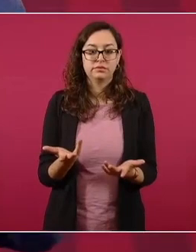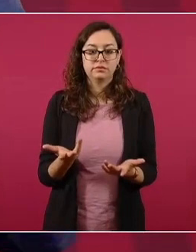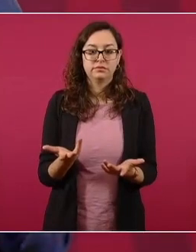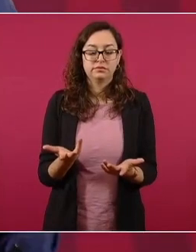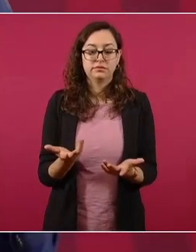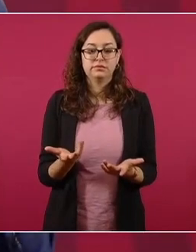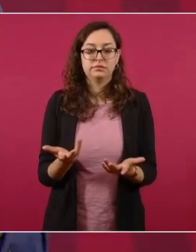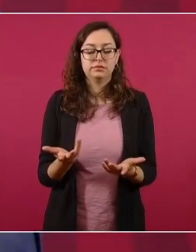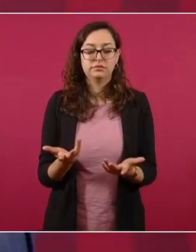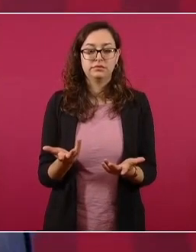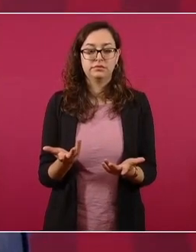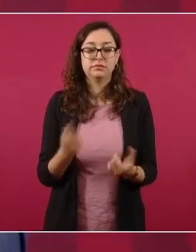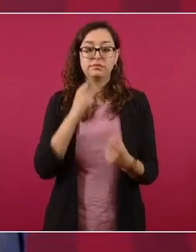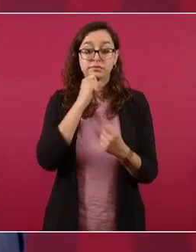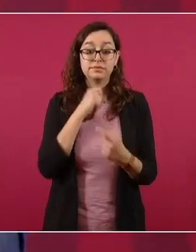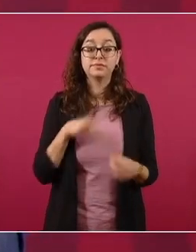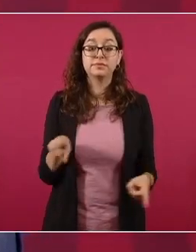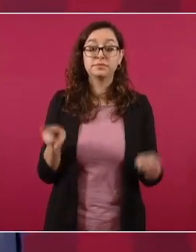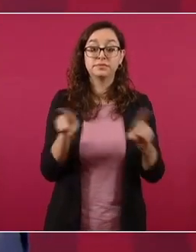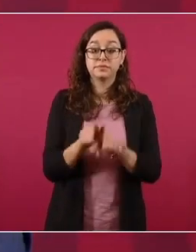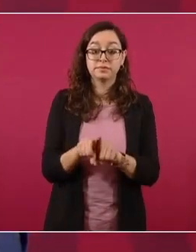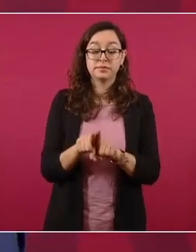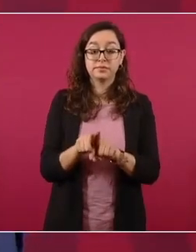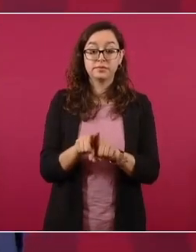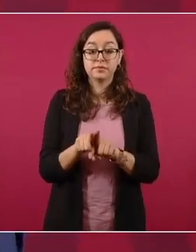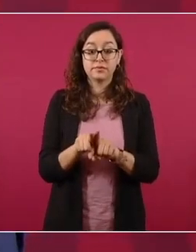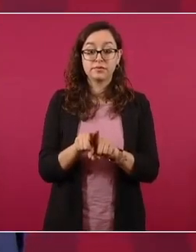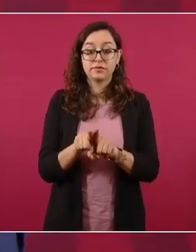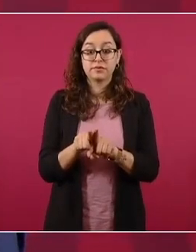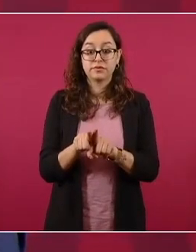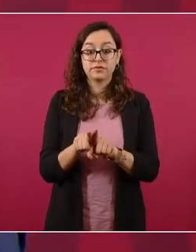¿cuánto nos ahorramos si ya no hay